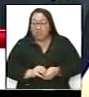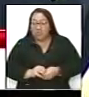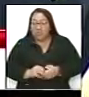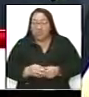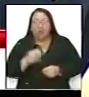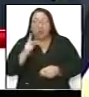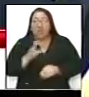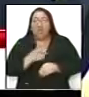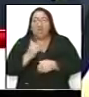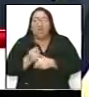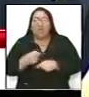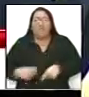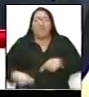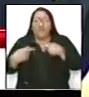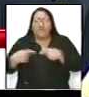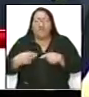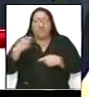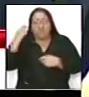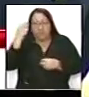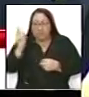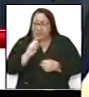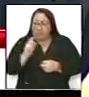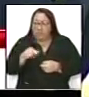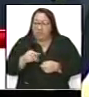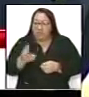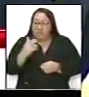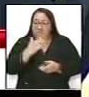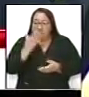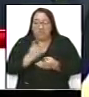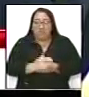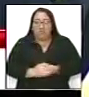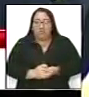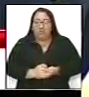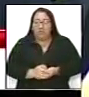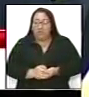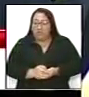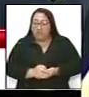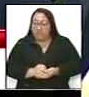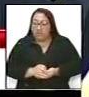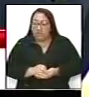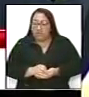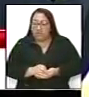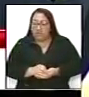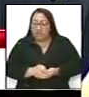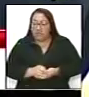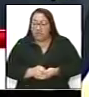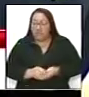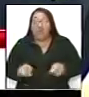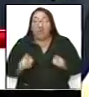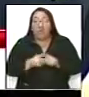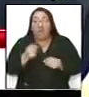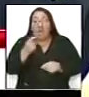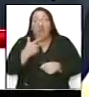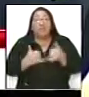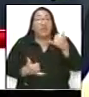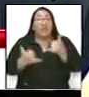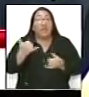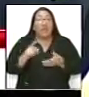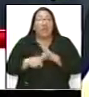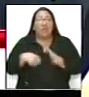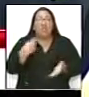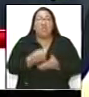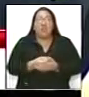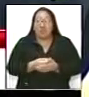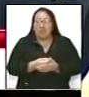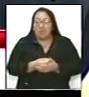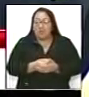únicamente al adversario como un enemigo político, porque eso trae consecuencias. Recuerden bien lo que pasó con Díaz Canseco, luego tuvieron que indemnizarlo con una